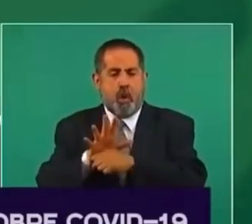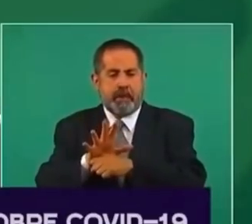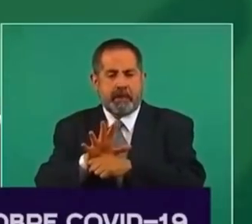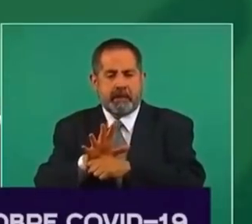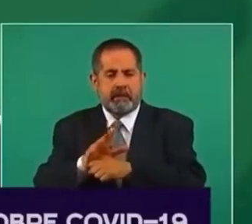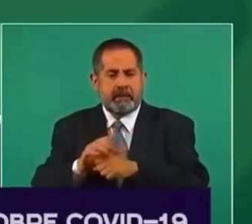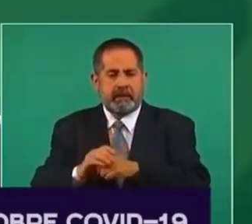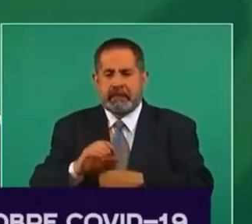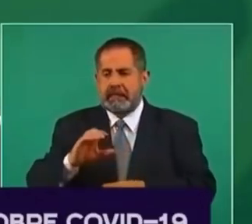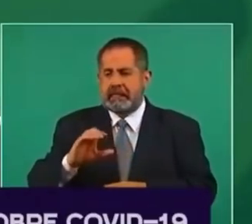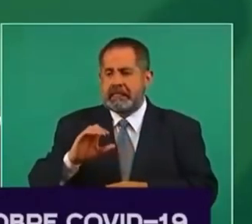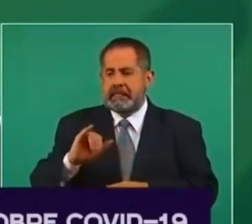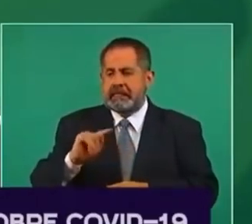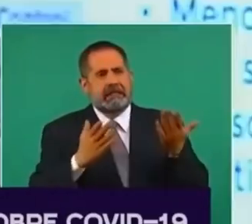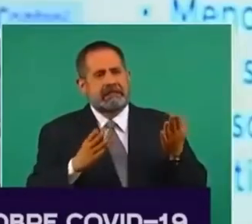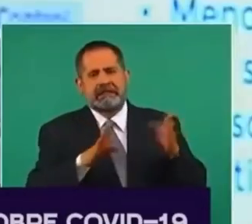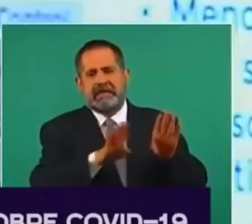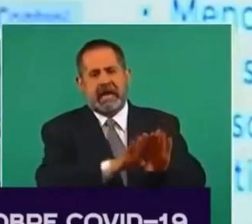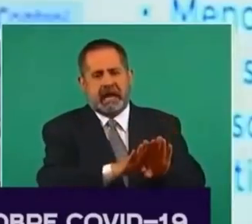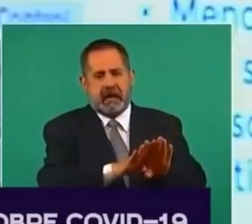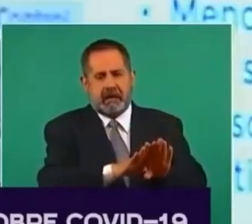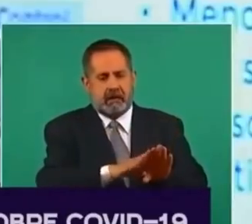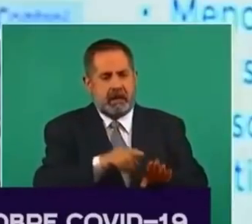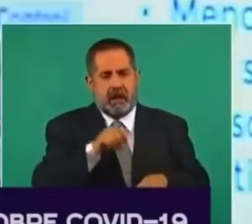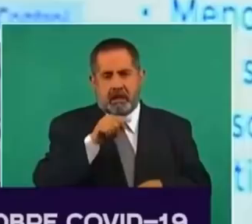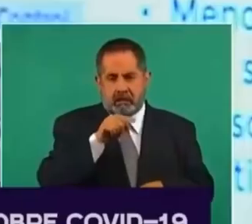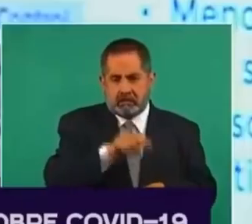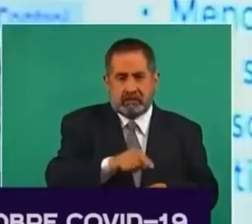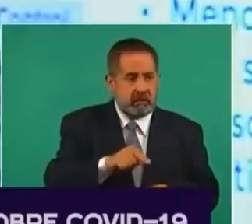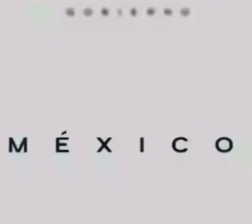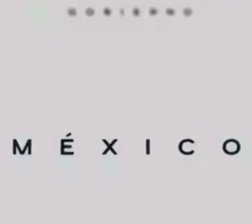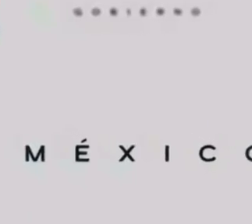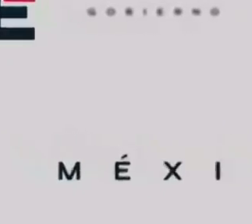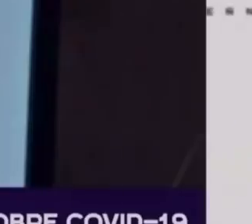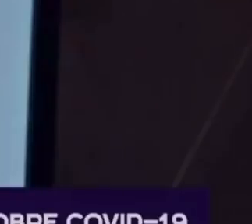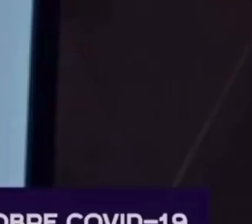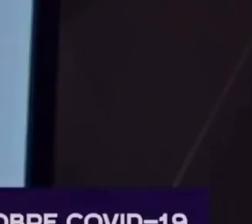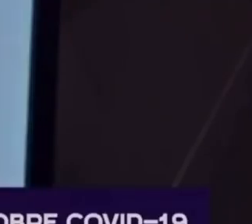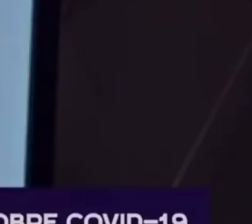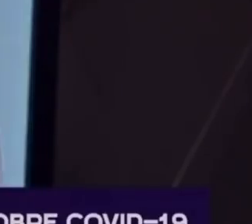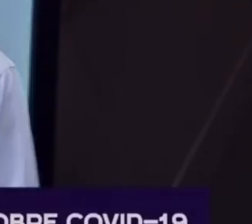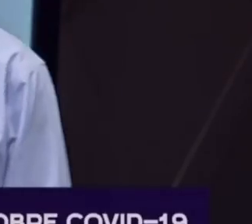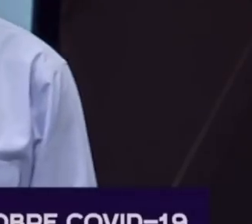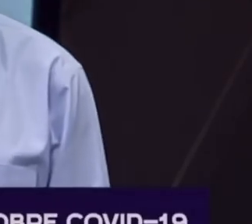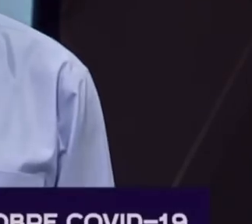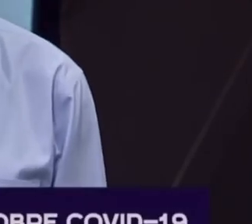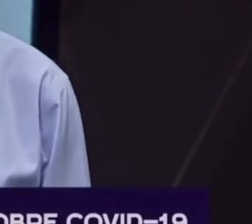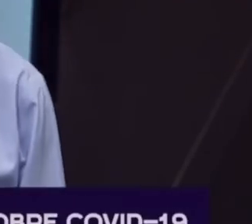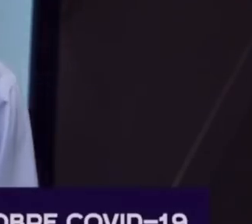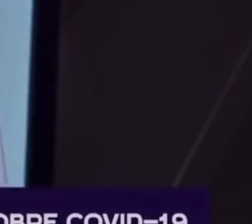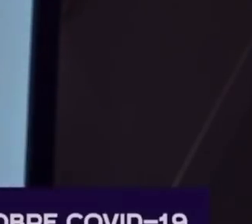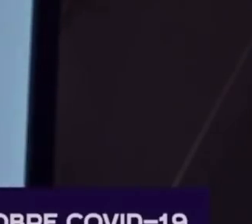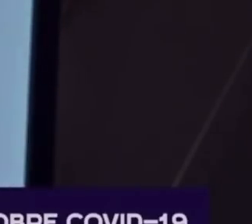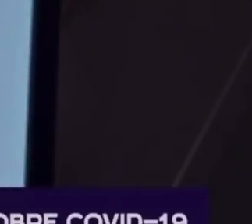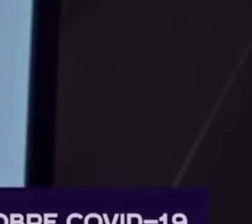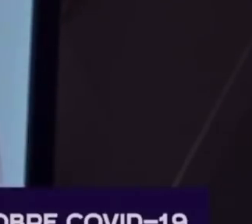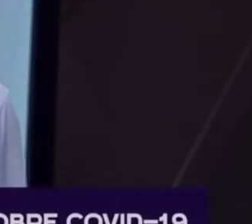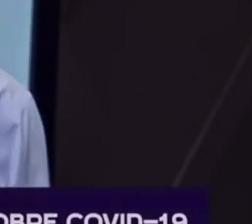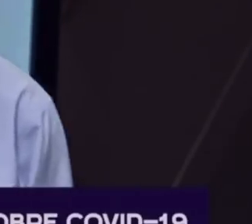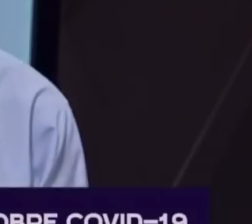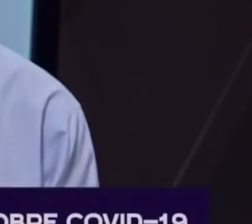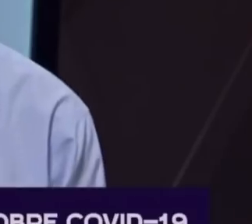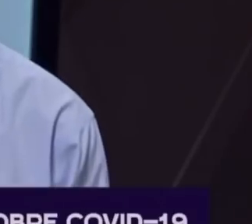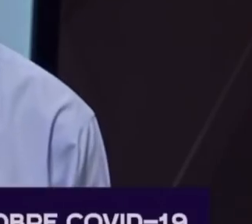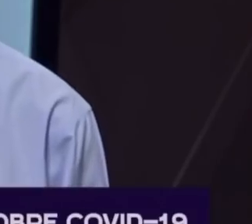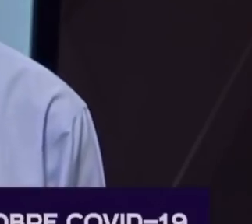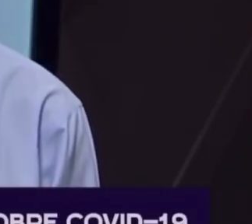en condiciones de riesgo mínimo. Dicho de otra manera, el señor que está en pantalla nos dijo que el semáforo era intrascendente, pero es el referente para saber que